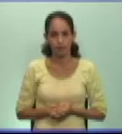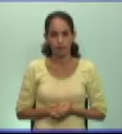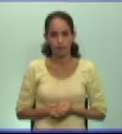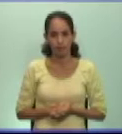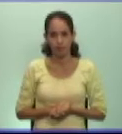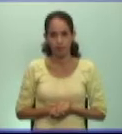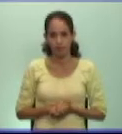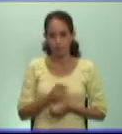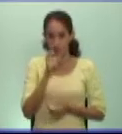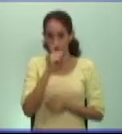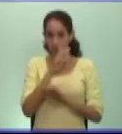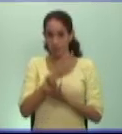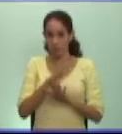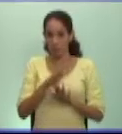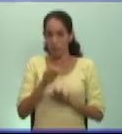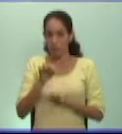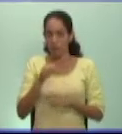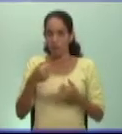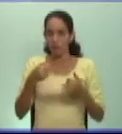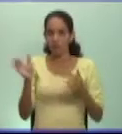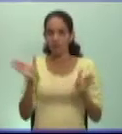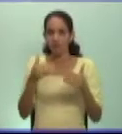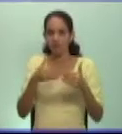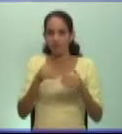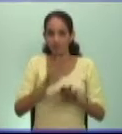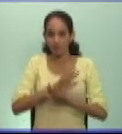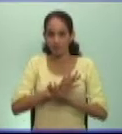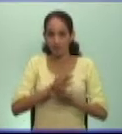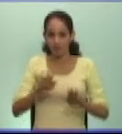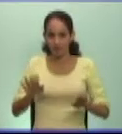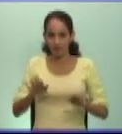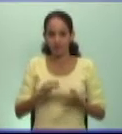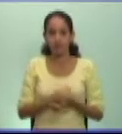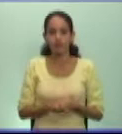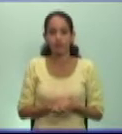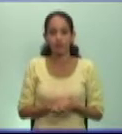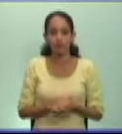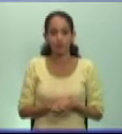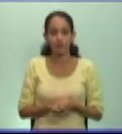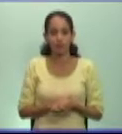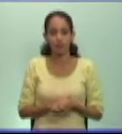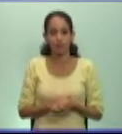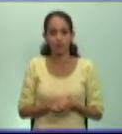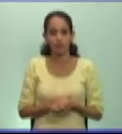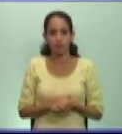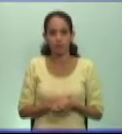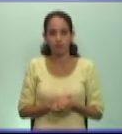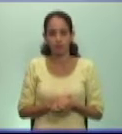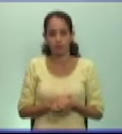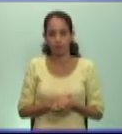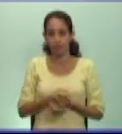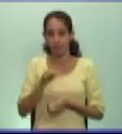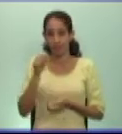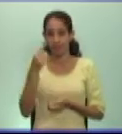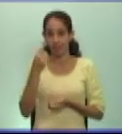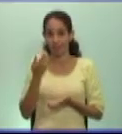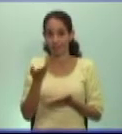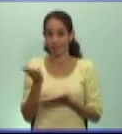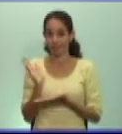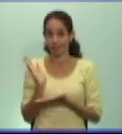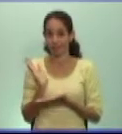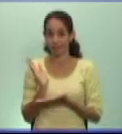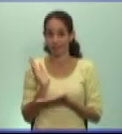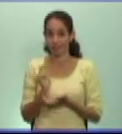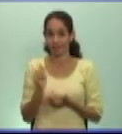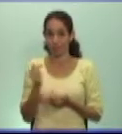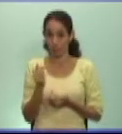deben tener. Se consolida como nación imperialista y gendarme mundial. Y este elemento es muy importante que